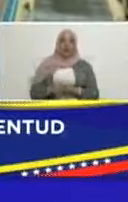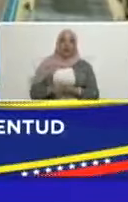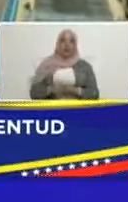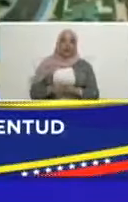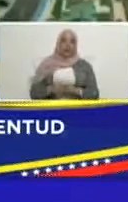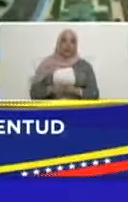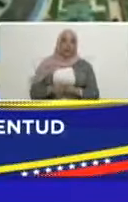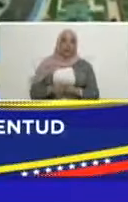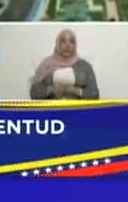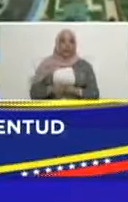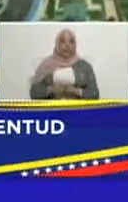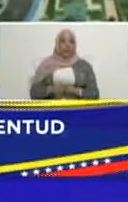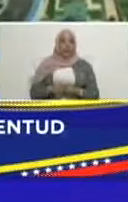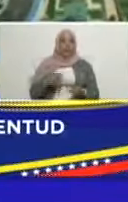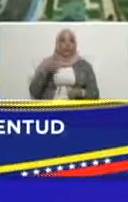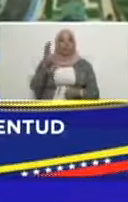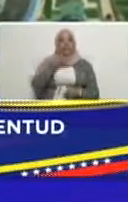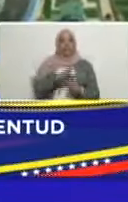cultural también,